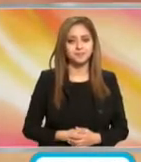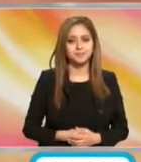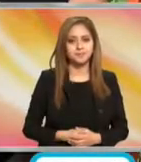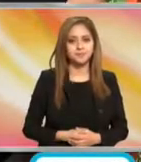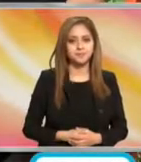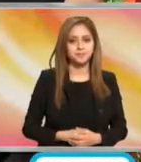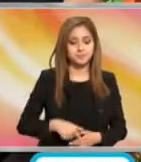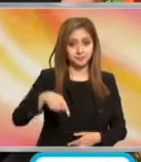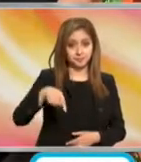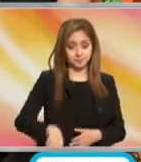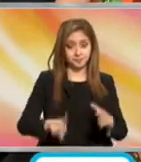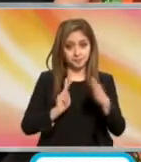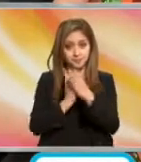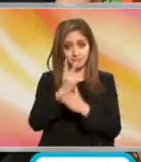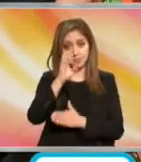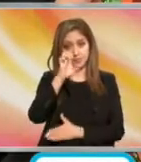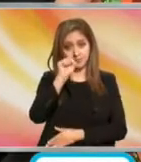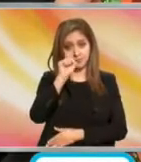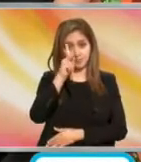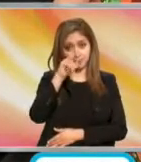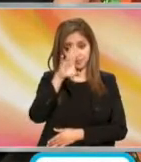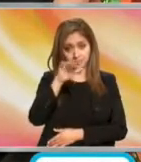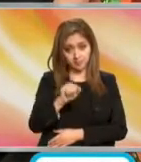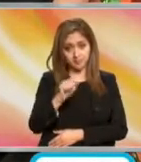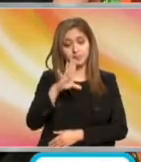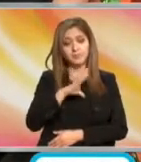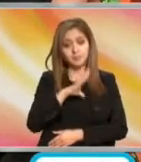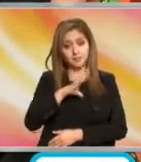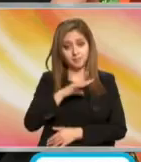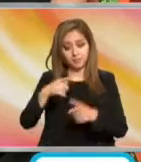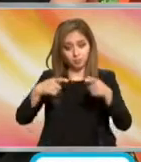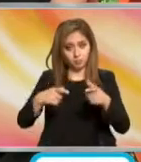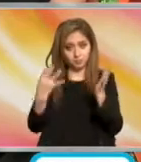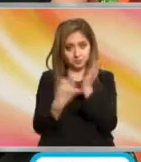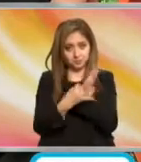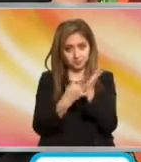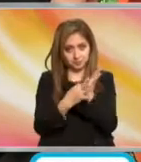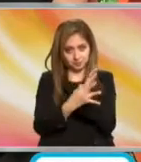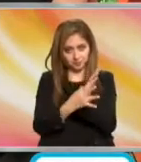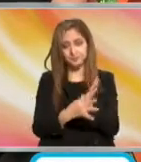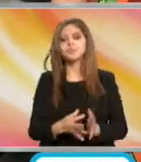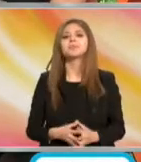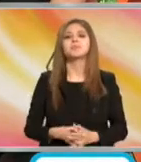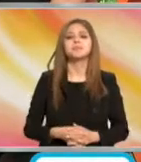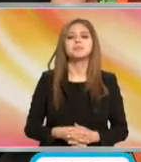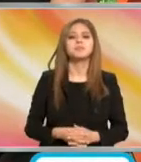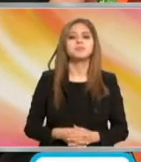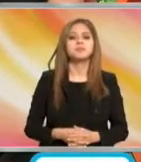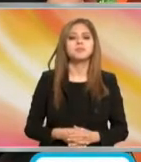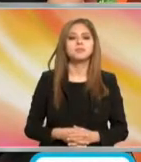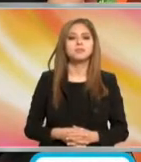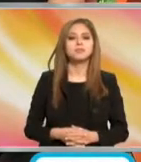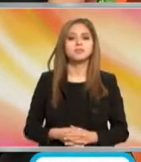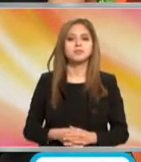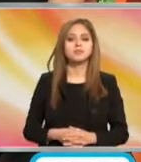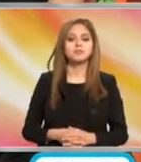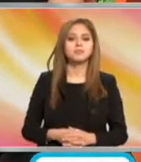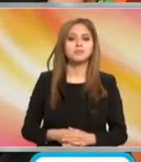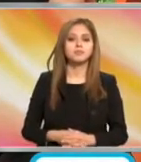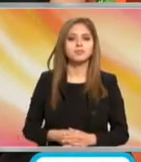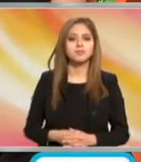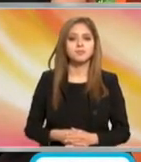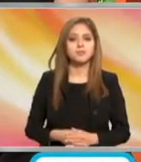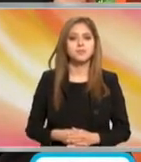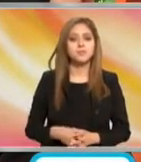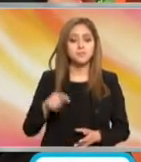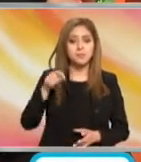ok, nuestras espinacas. Vamos a tomar un sartén, perversito tantito, Gaby. Ajá. Adelante. Y en este caso, con